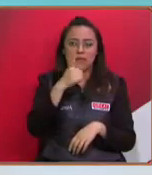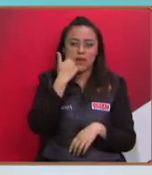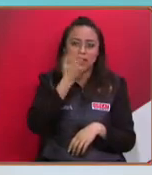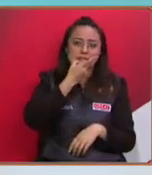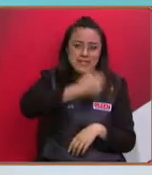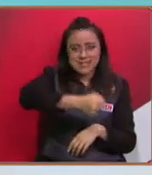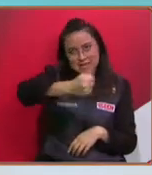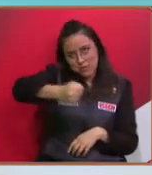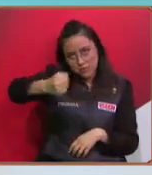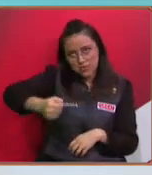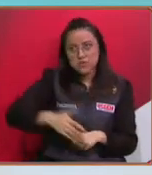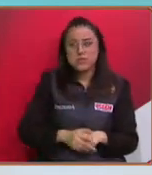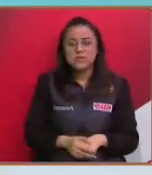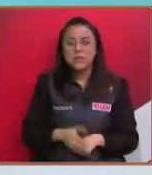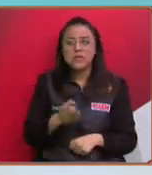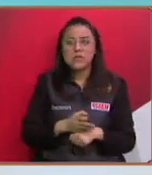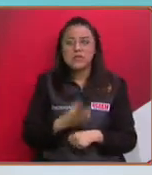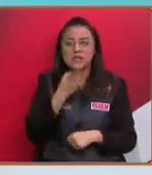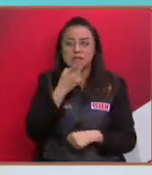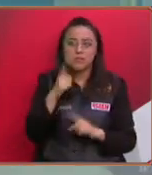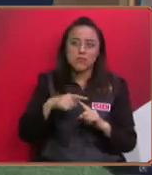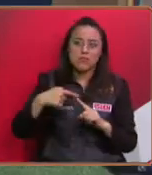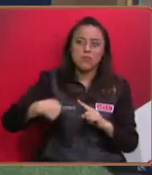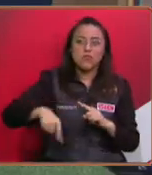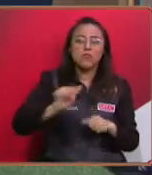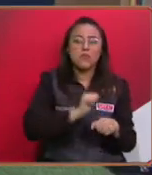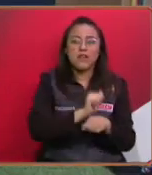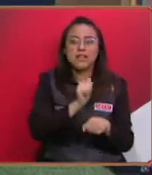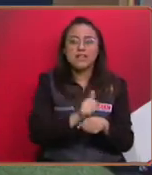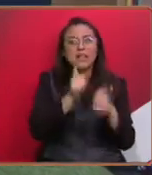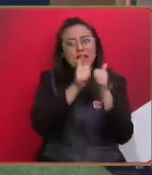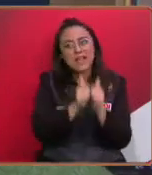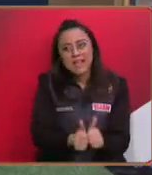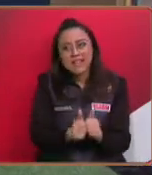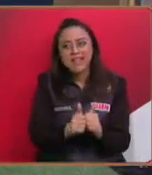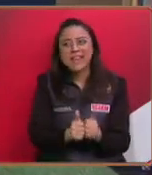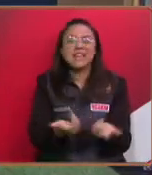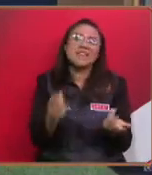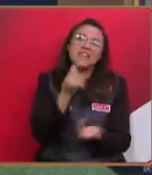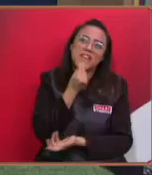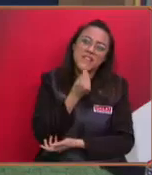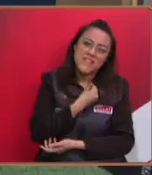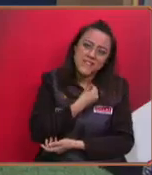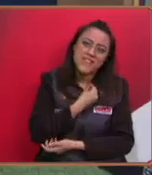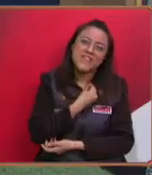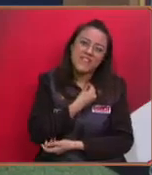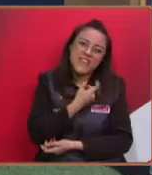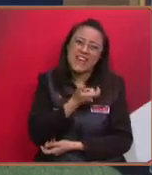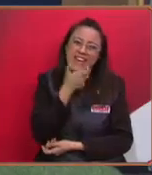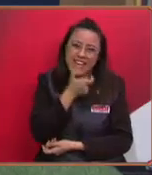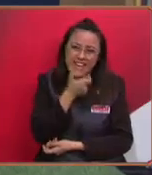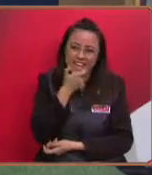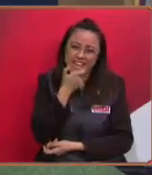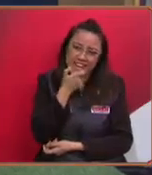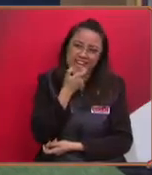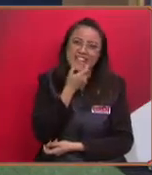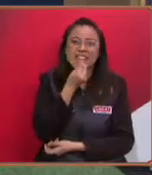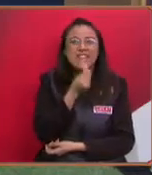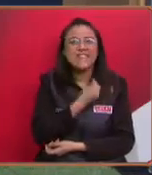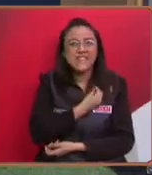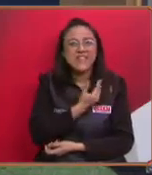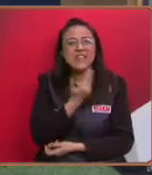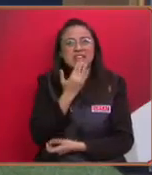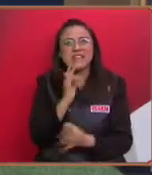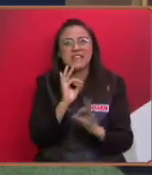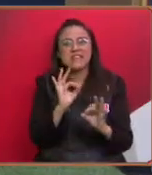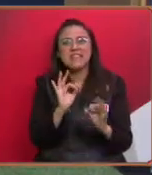gran saludo. Oye, pues van a tomar una pecera de regreso porque las unidades ya se quedan aquí, ¿eh? Ni modo, pero mira, ahí está. O de aventón. De